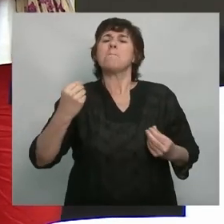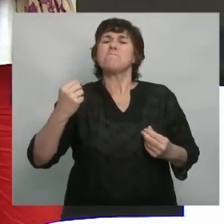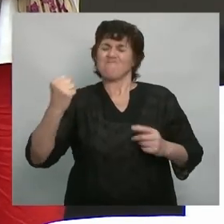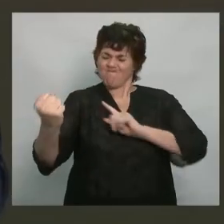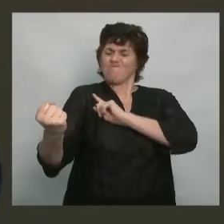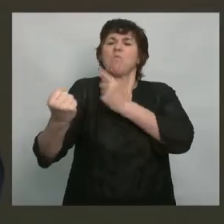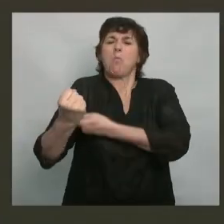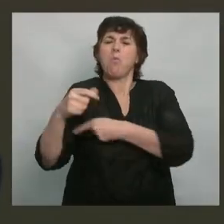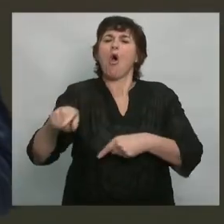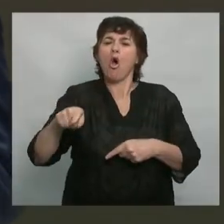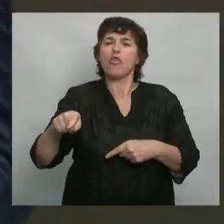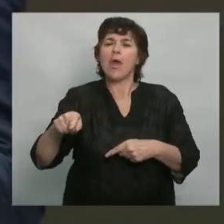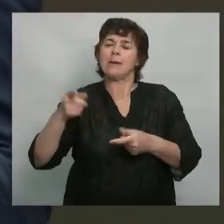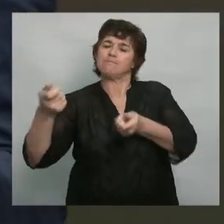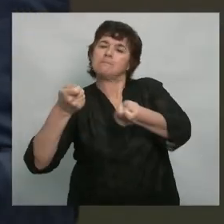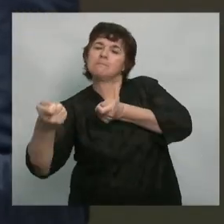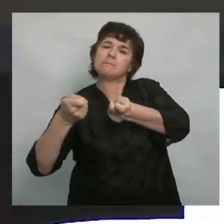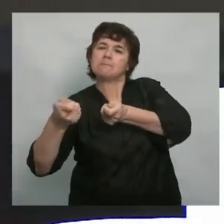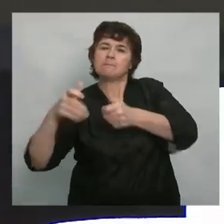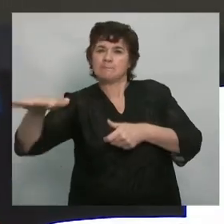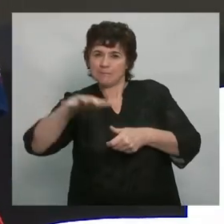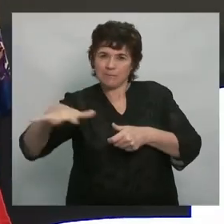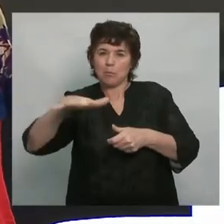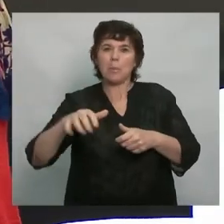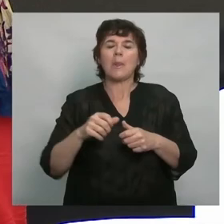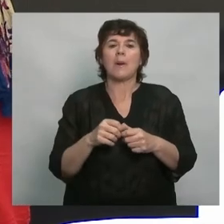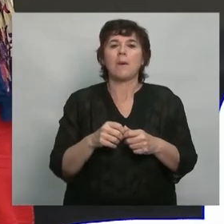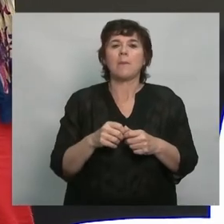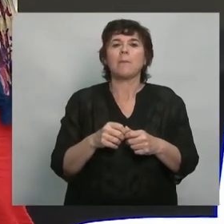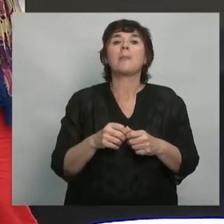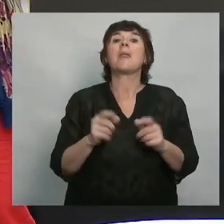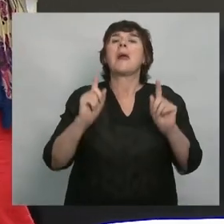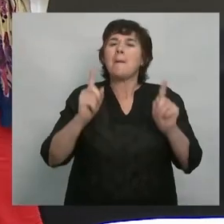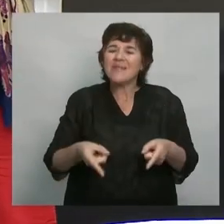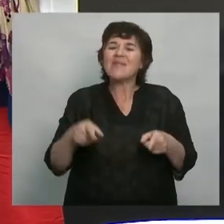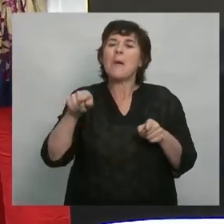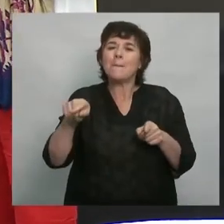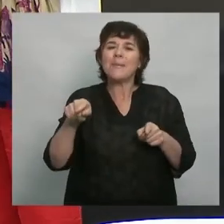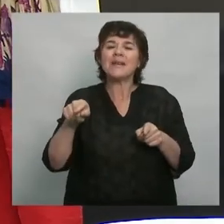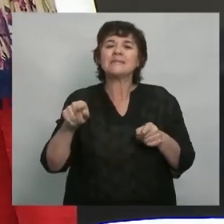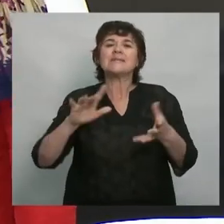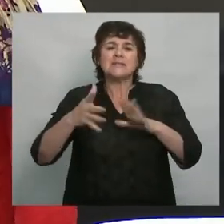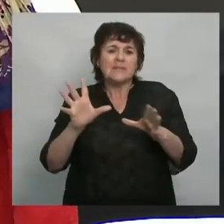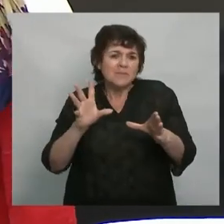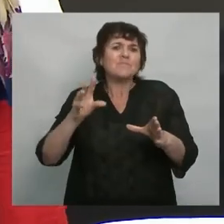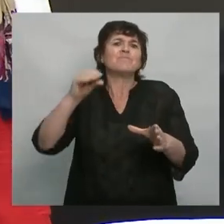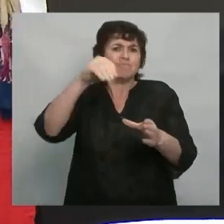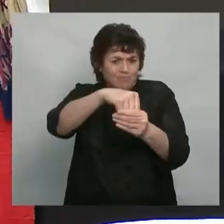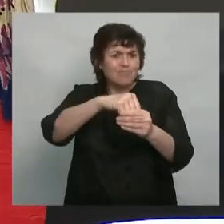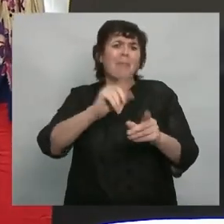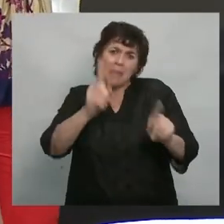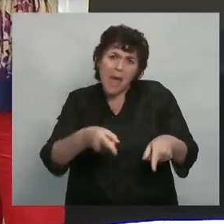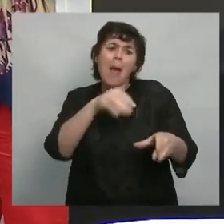que ejercen los sectores dominantes, pero también están incrustados en nuestras organizaciones